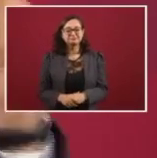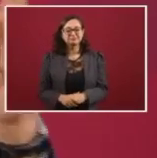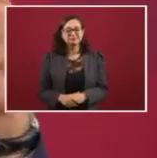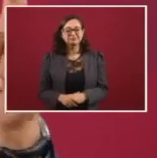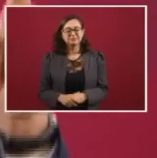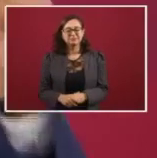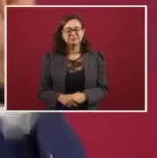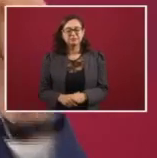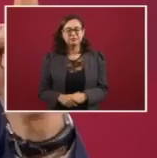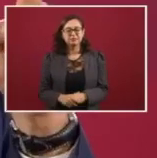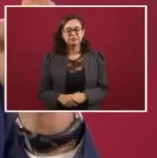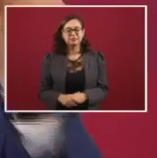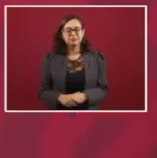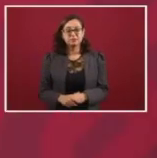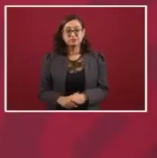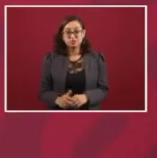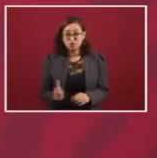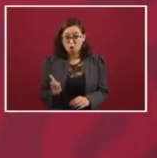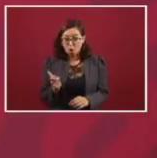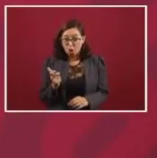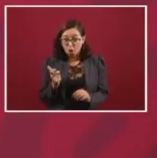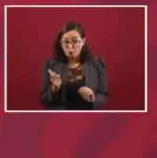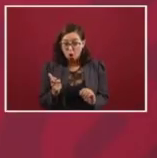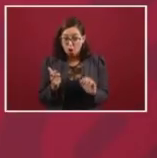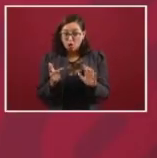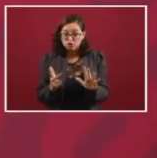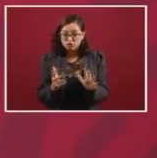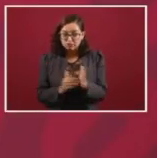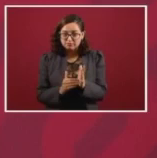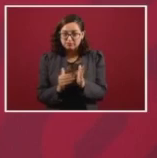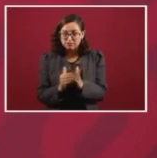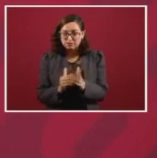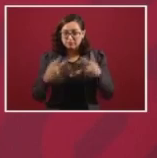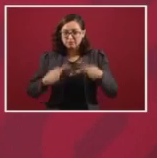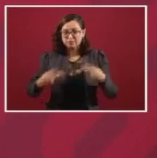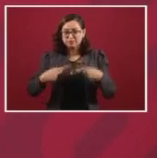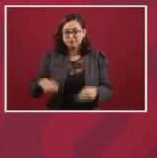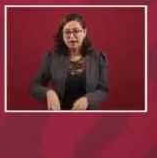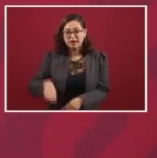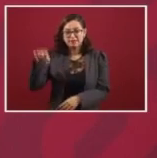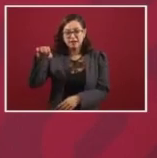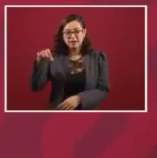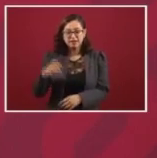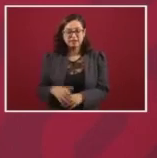Y estoy hablando de 8 millones de adultos mayores, todos